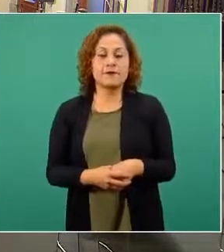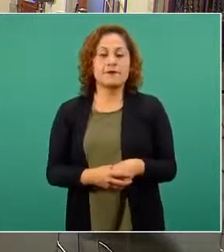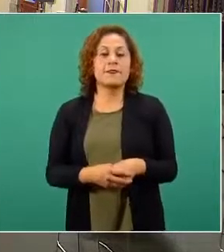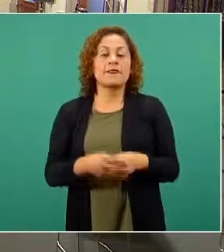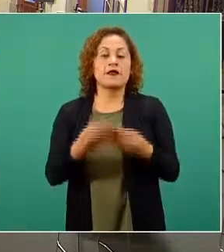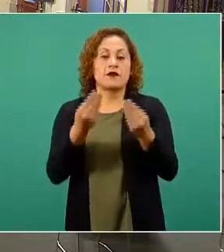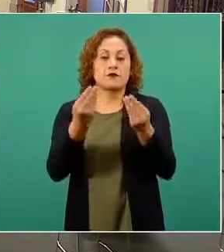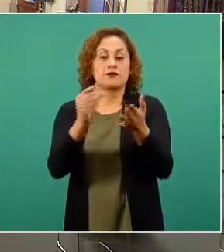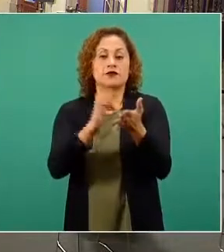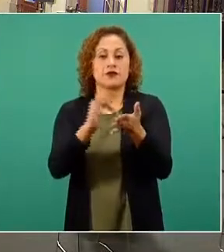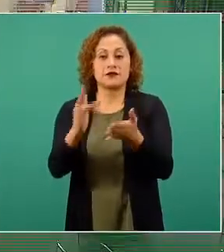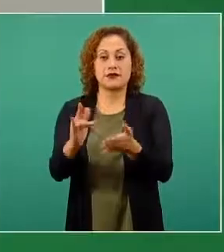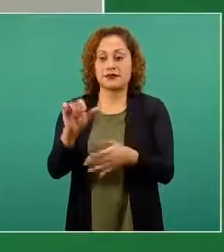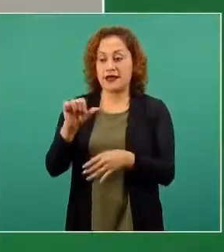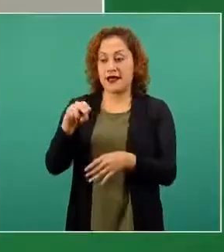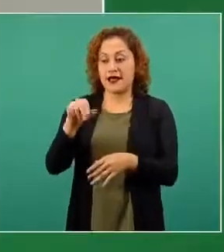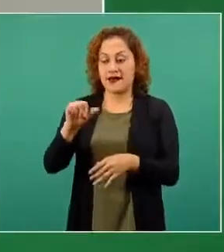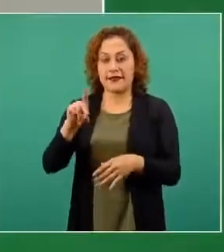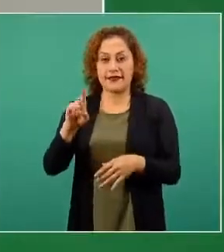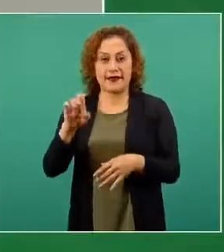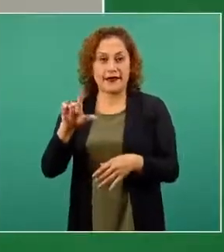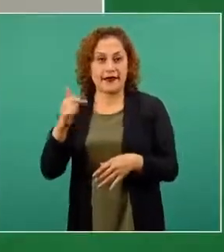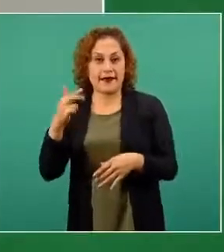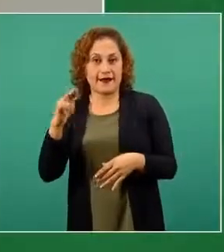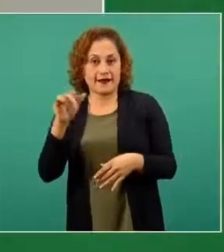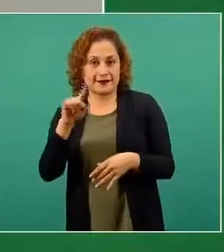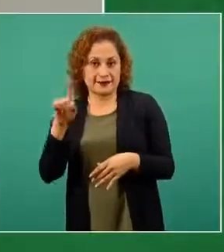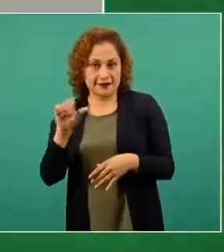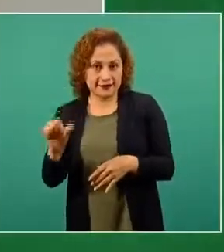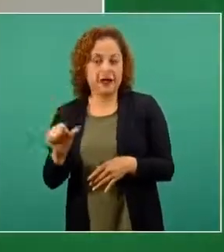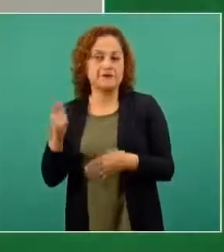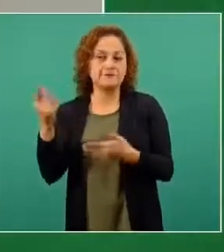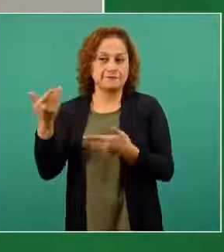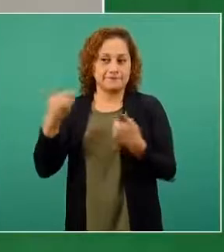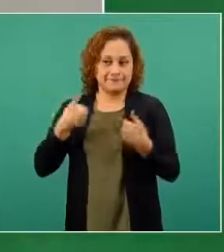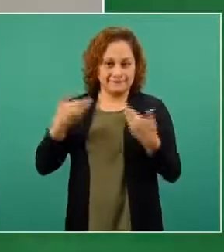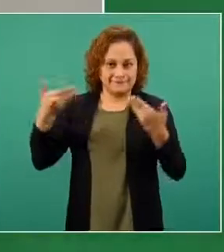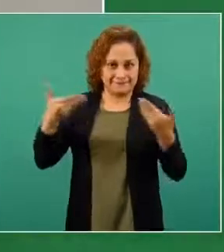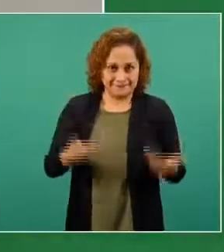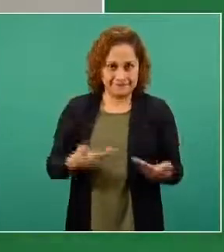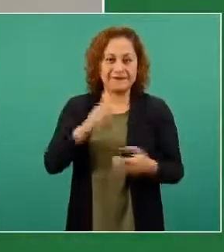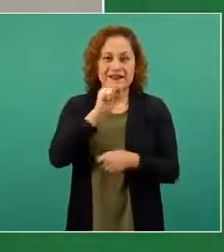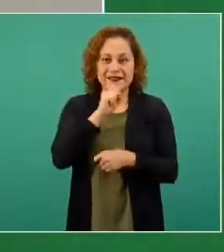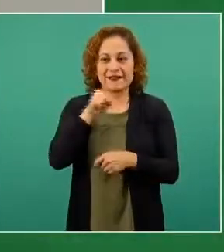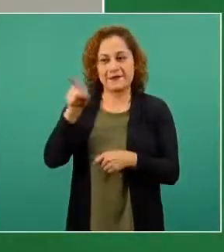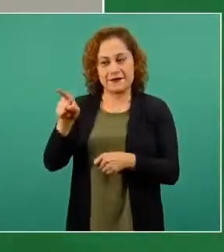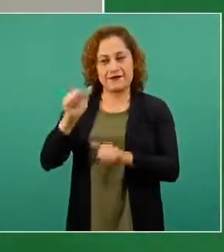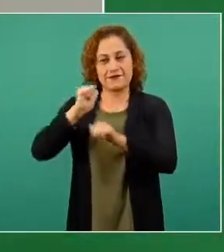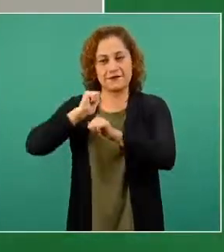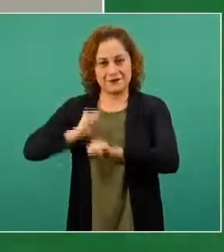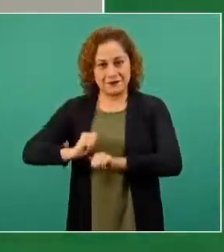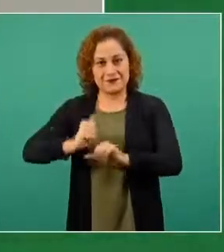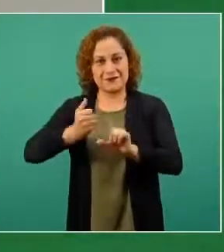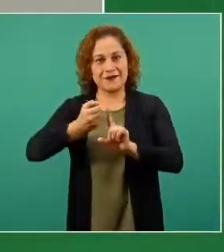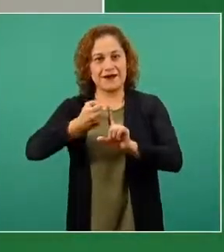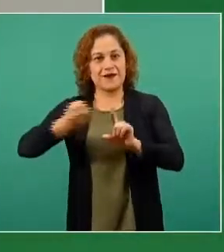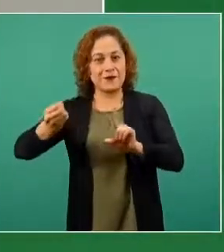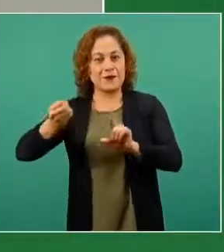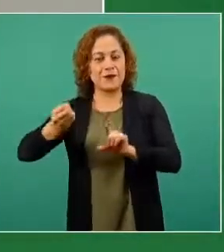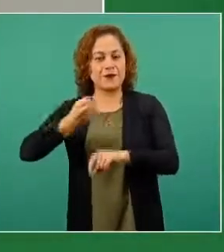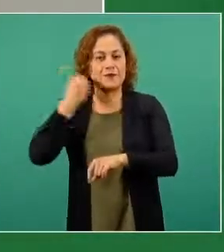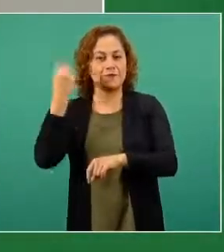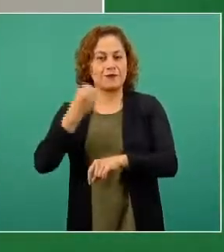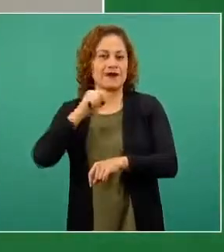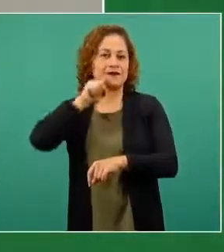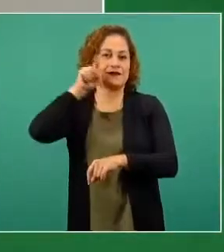Muchas gracias, doctora Ana de la Garza, tanto por la presentación como por encontrarse en este momento coordinando la conferencia de prensa